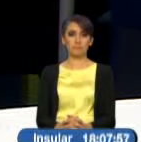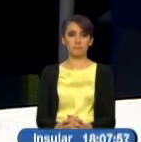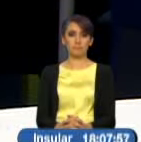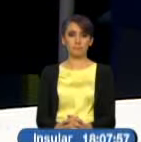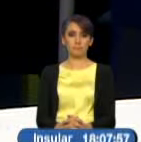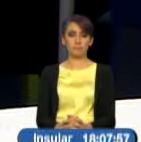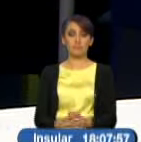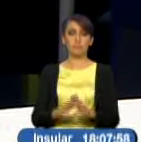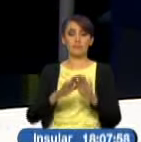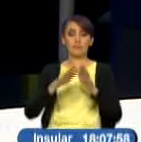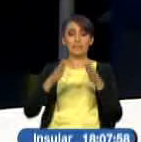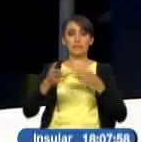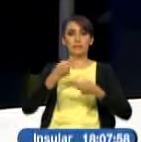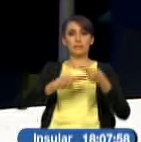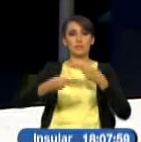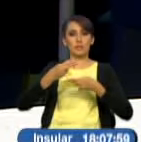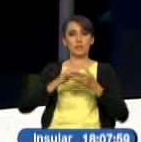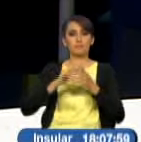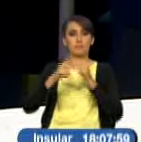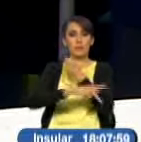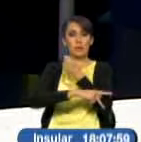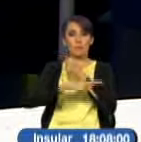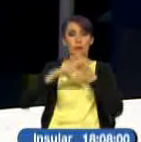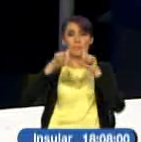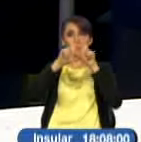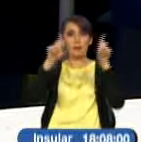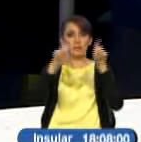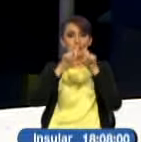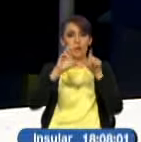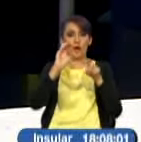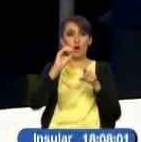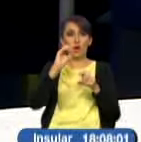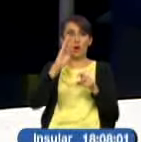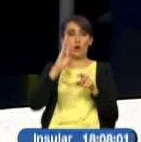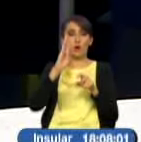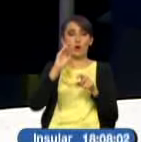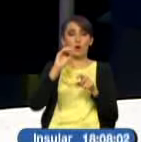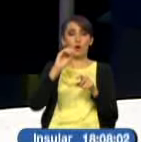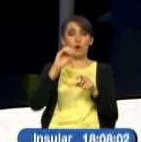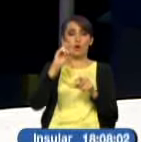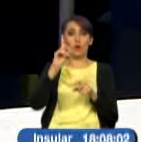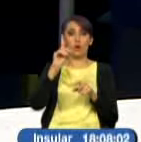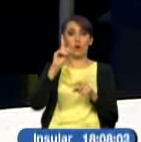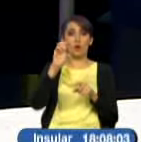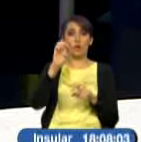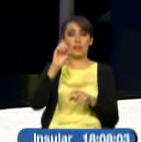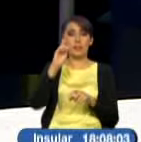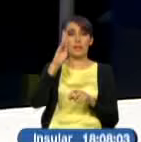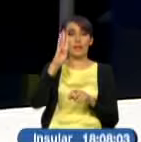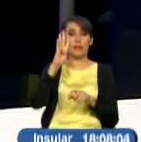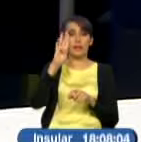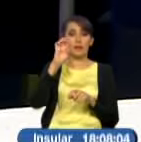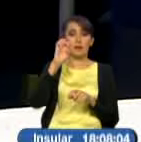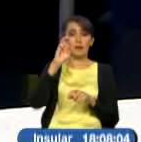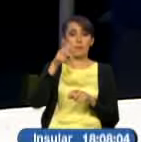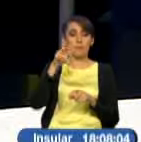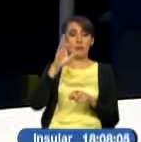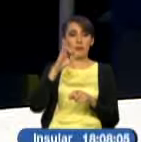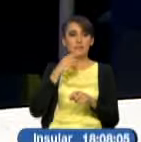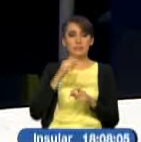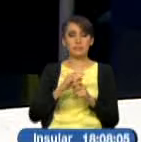Y en la mesa de negociación entre la petrolera Odebrecht y Ecuador se encuentra un planteamiento de indemnizar al Estado ecuatoriano por